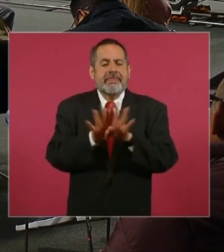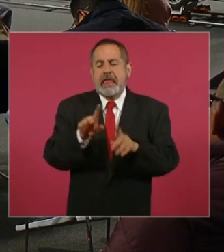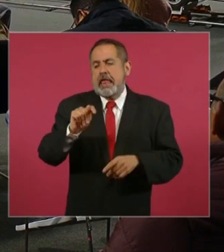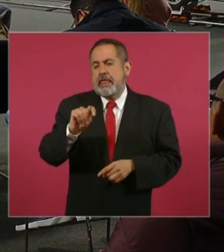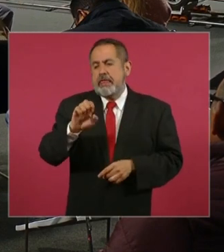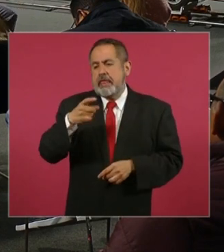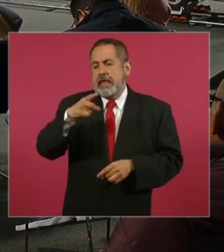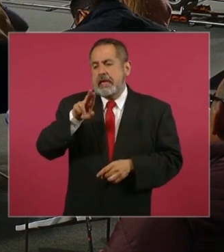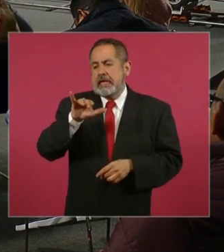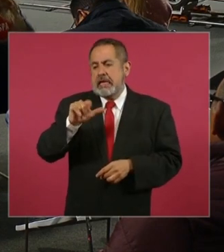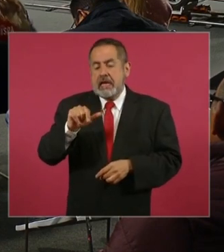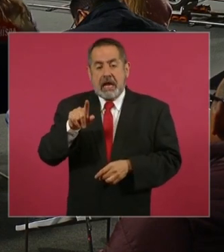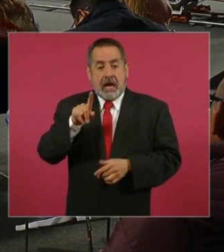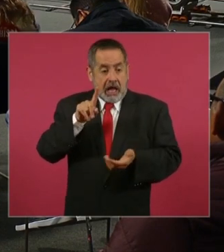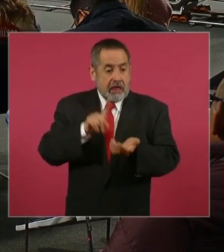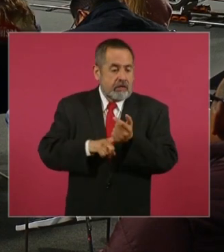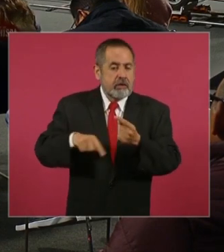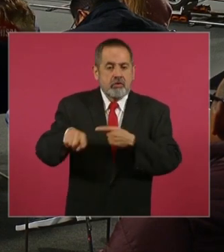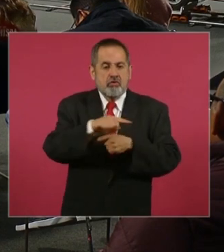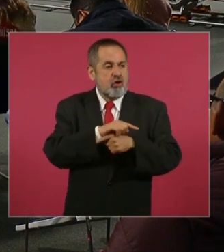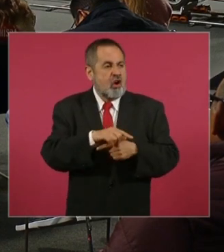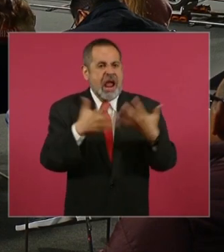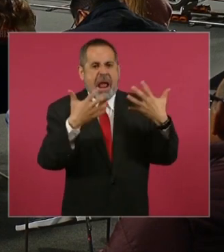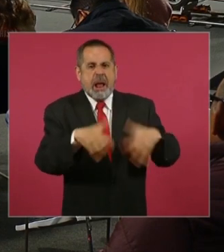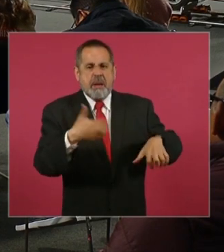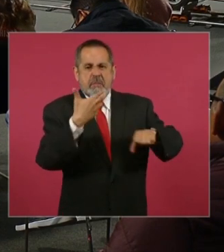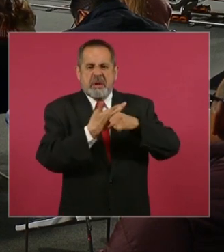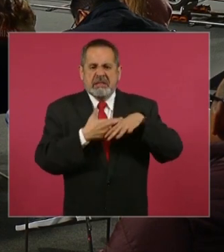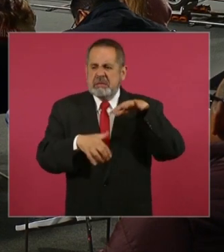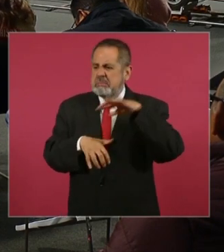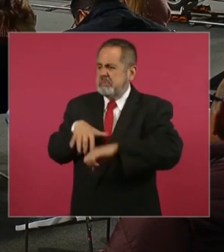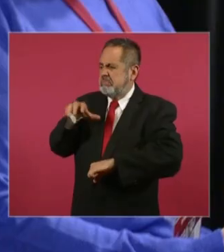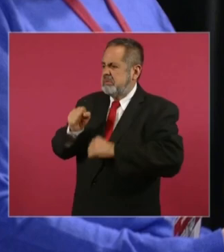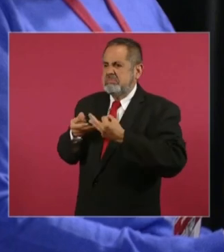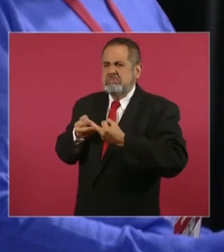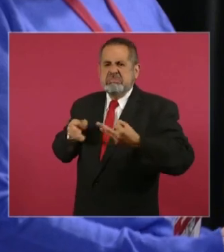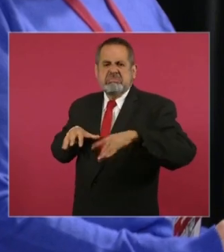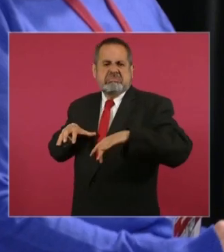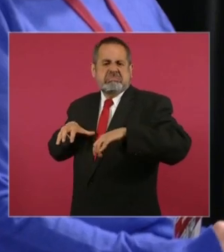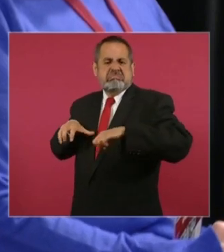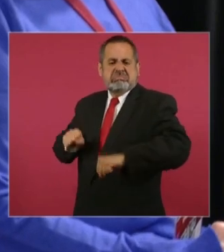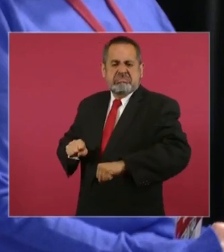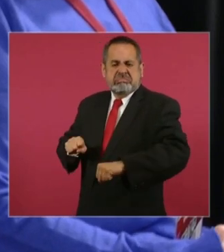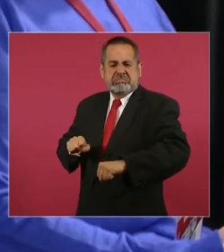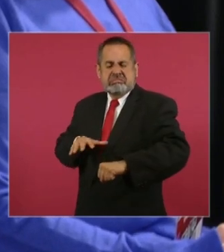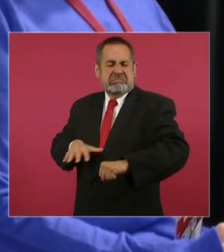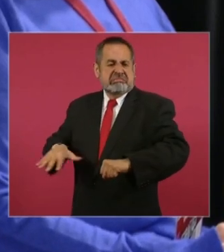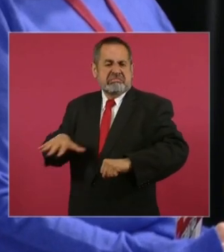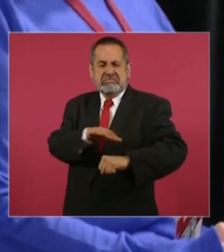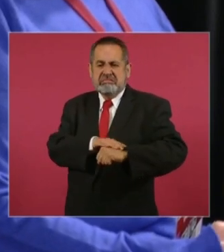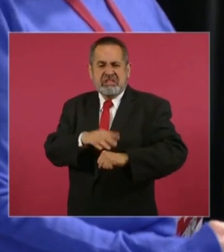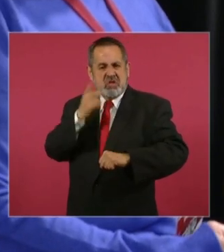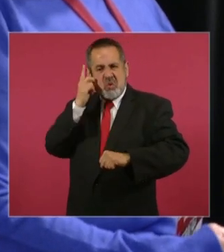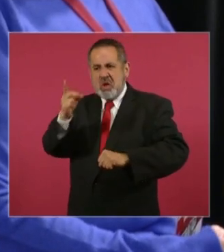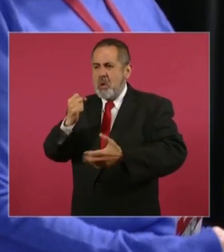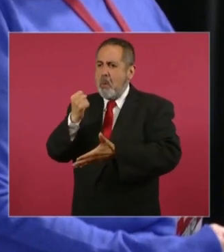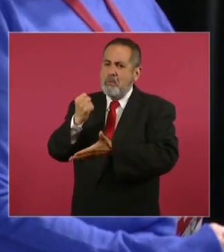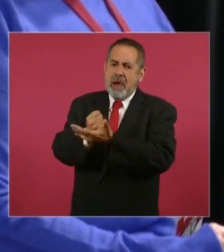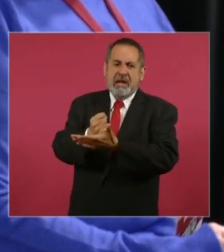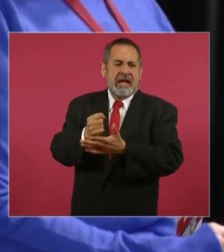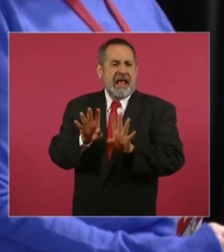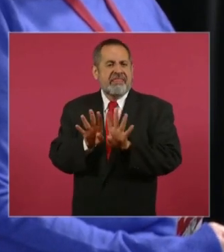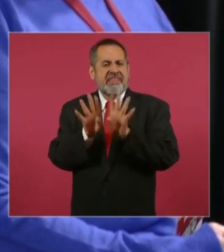de la tierra, que hoy son peones de las empresas transnacionales que se han apoderado de las principales firmas tequileras, quienes